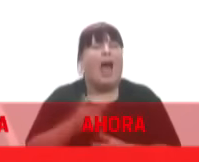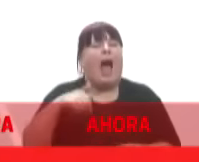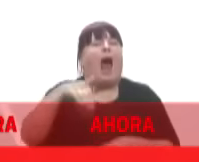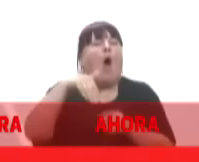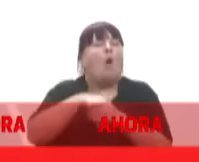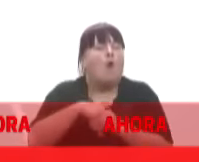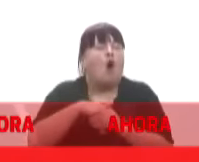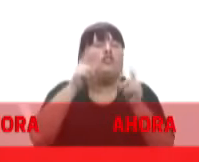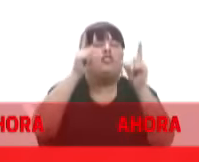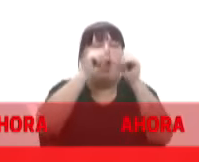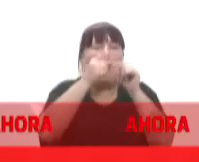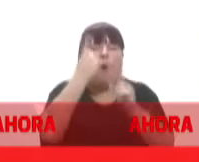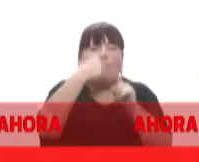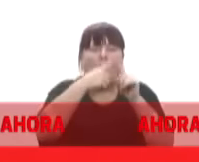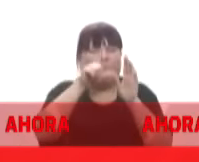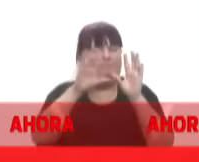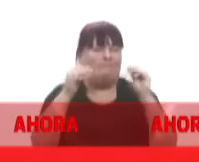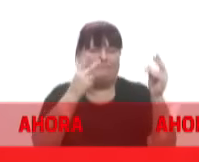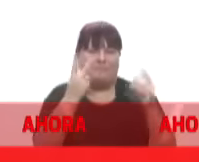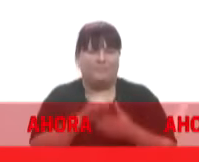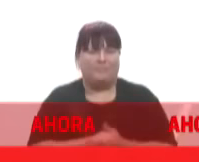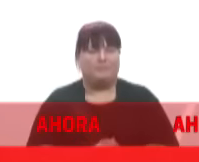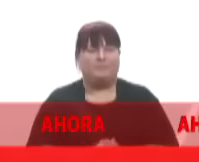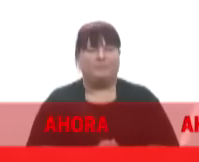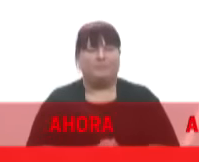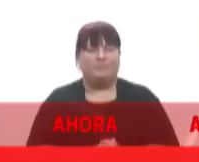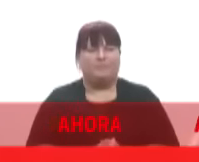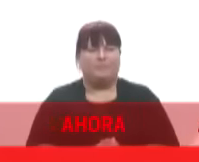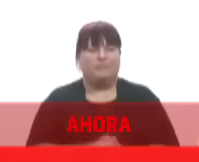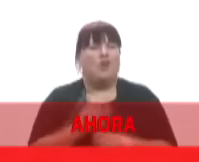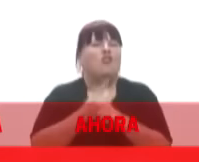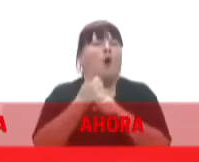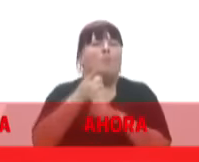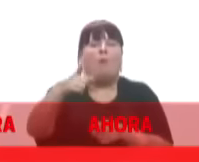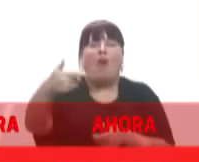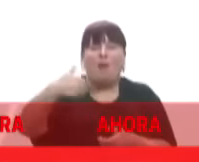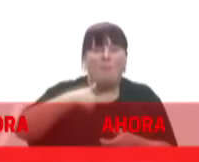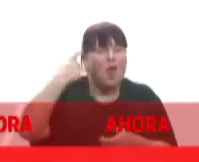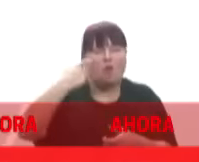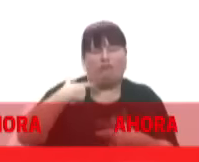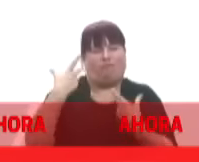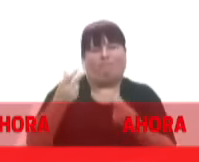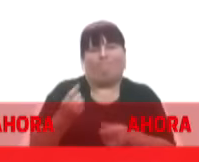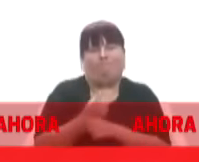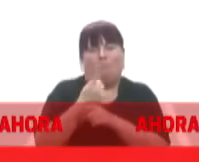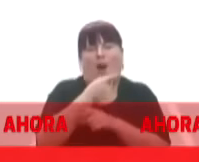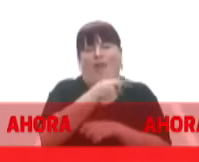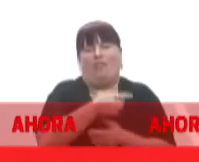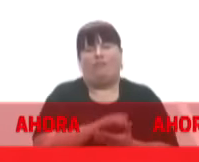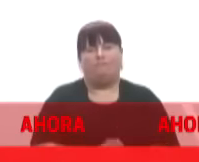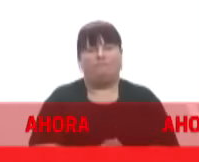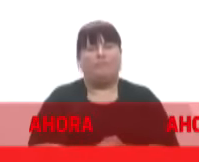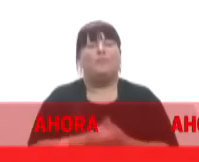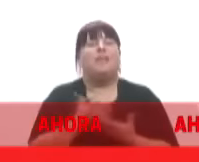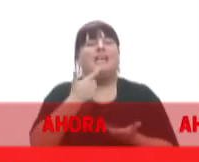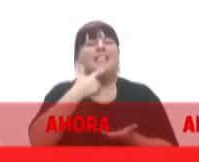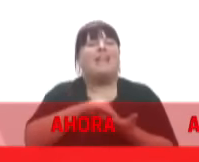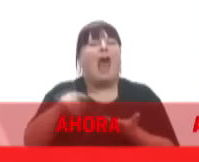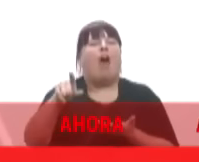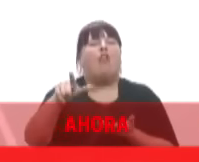en particular razón, la ley. No que puedo se votó darle general. Curso a lo solicitado por el diputado Lustó, por el senador